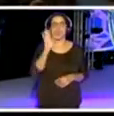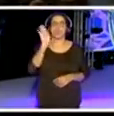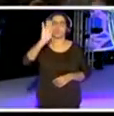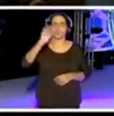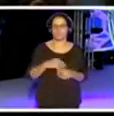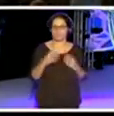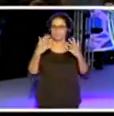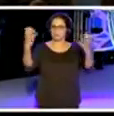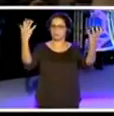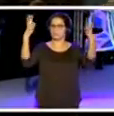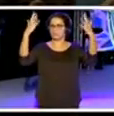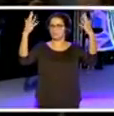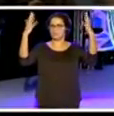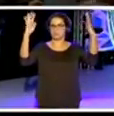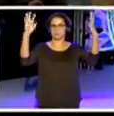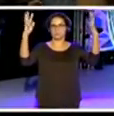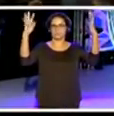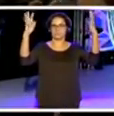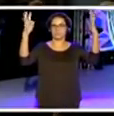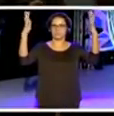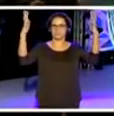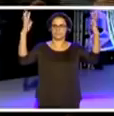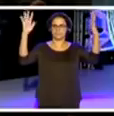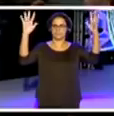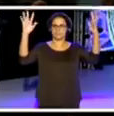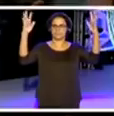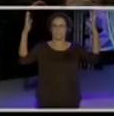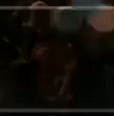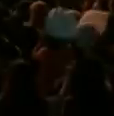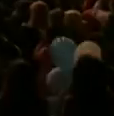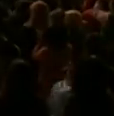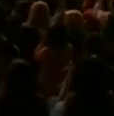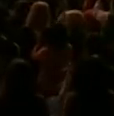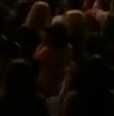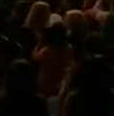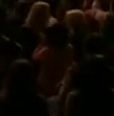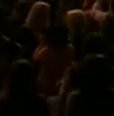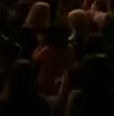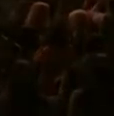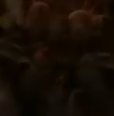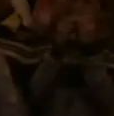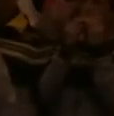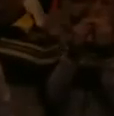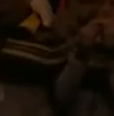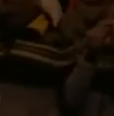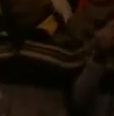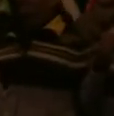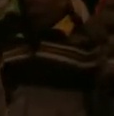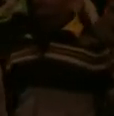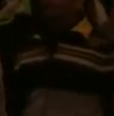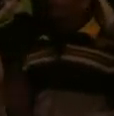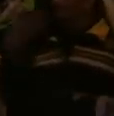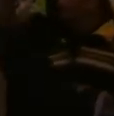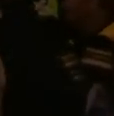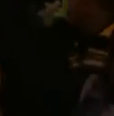Bambones, leyes en papel mojado, otra de esas canciones contundentes y que recordaremos. Concluyen su actuación y ahora llega pues